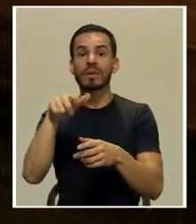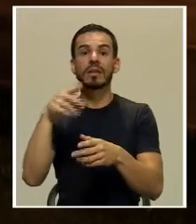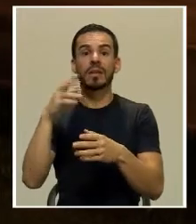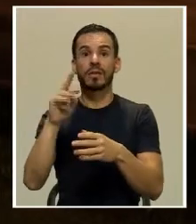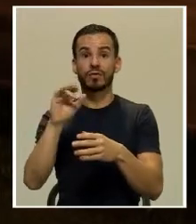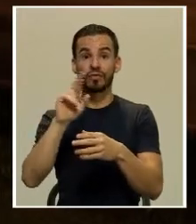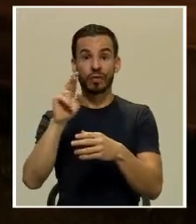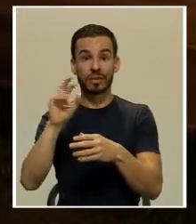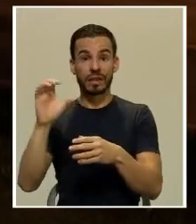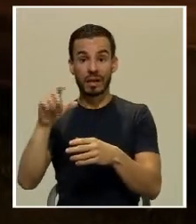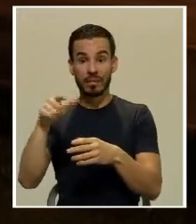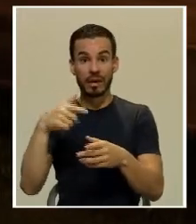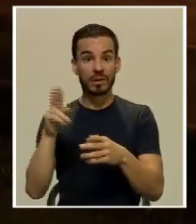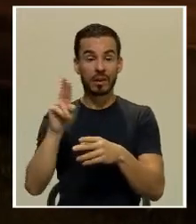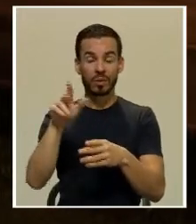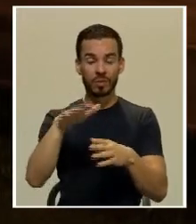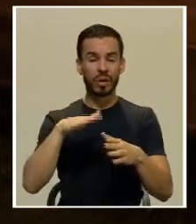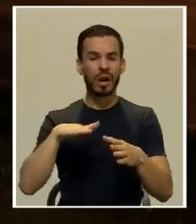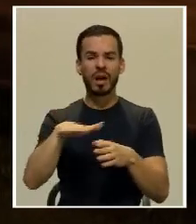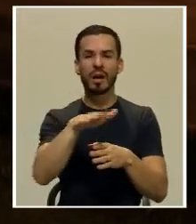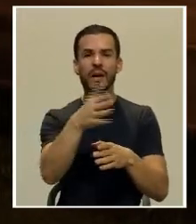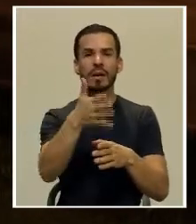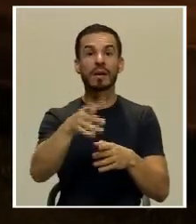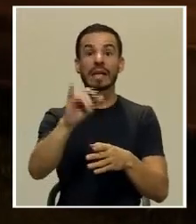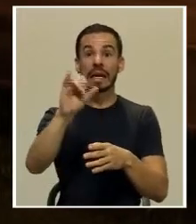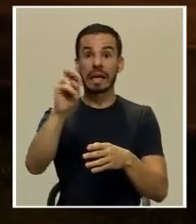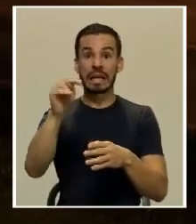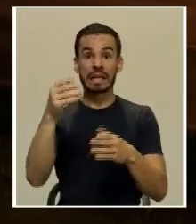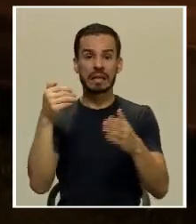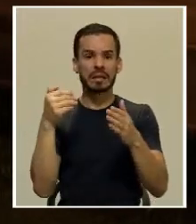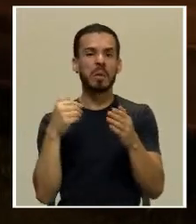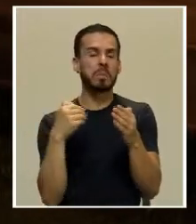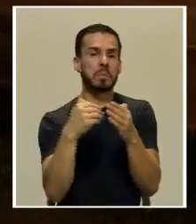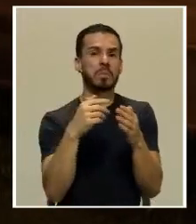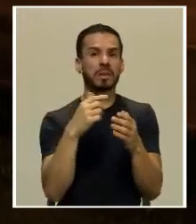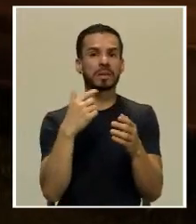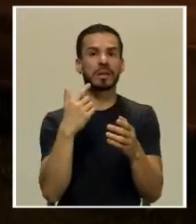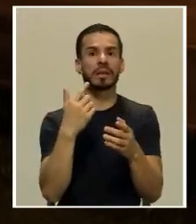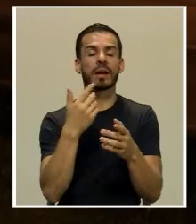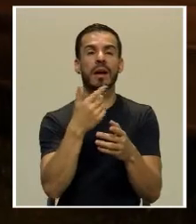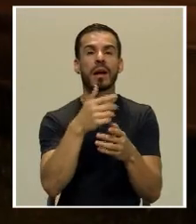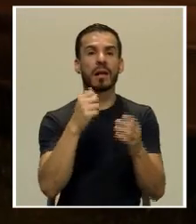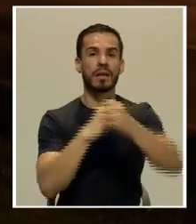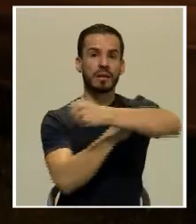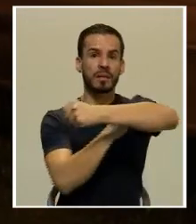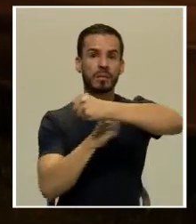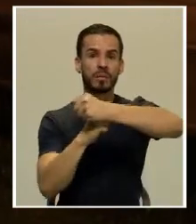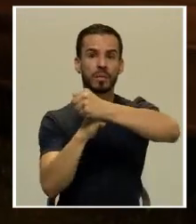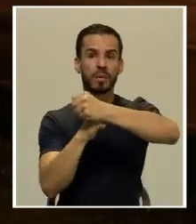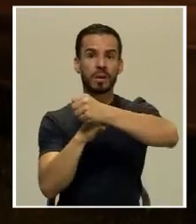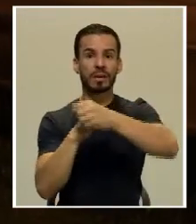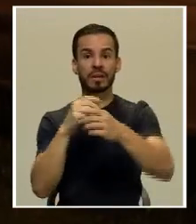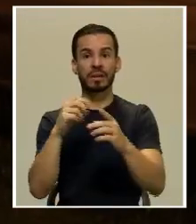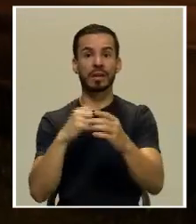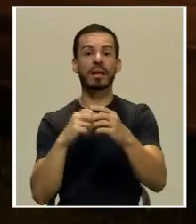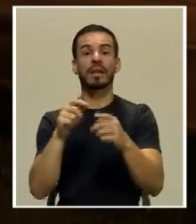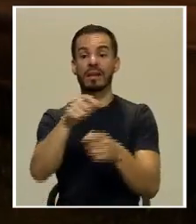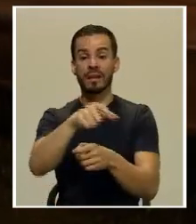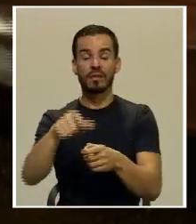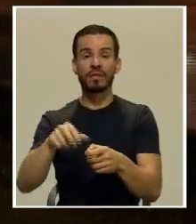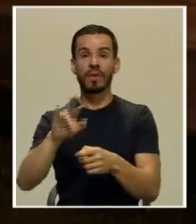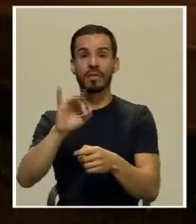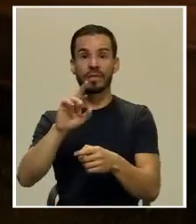Carballo, ubicado aquí en La Uruca, a la altura de Elina, a muy pocos metros del puente sobre el río Virilla,